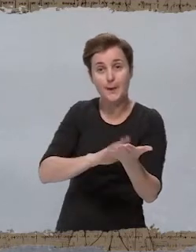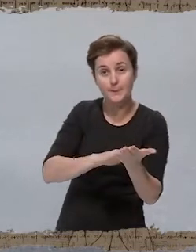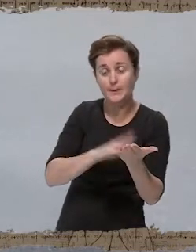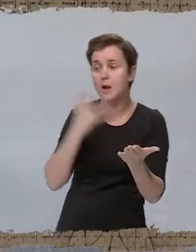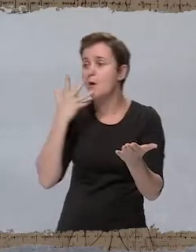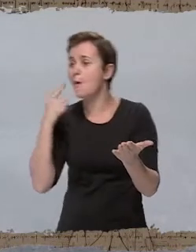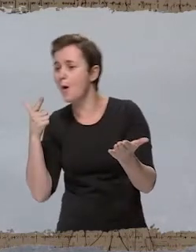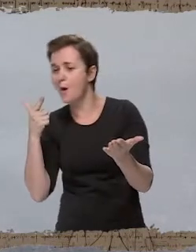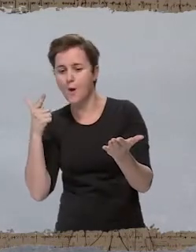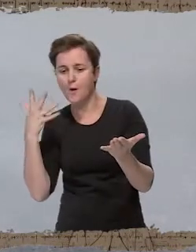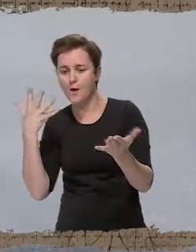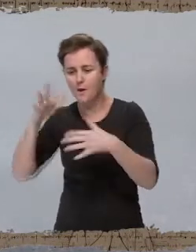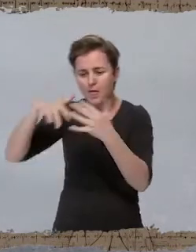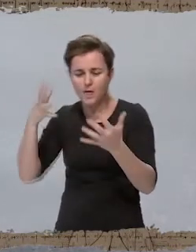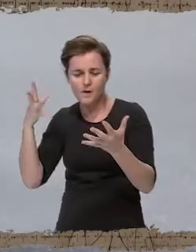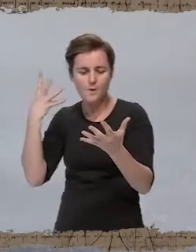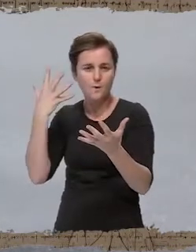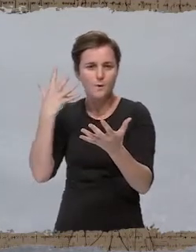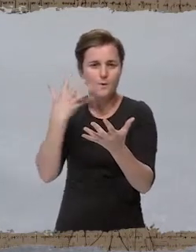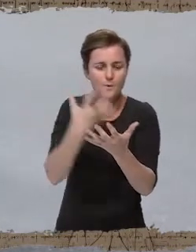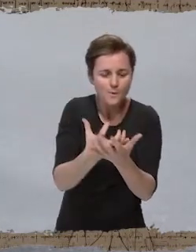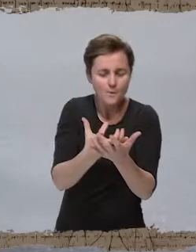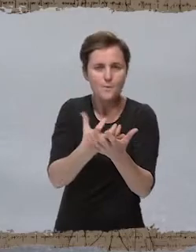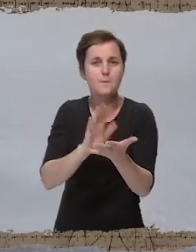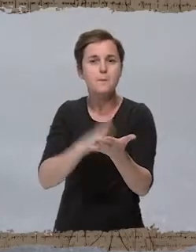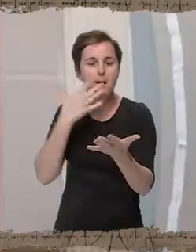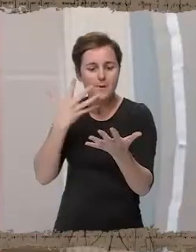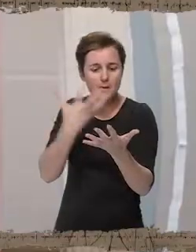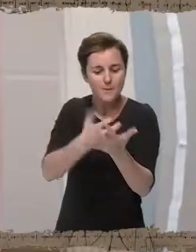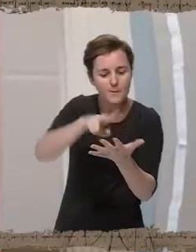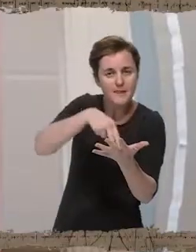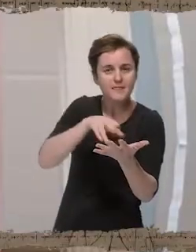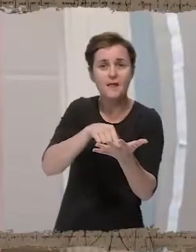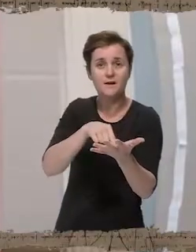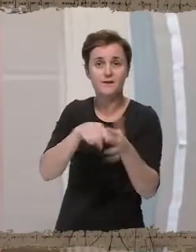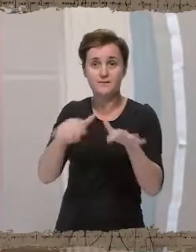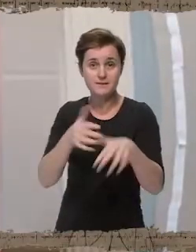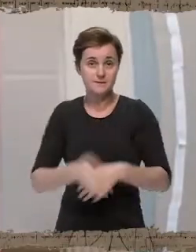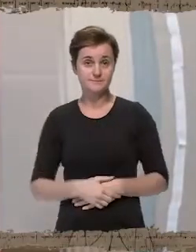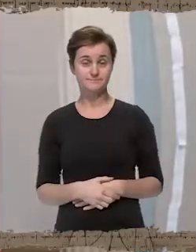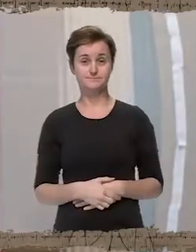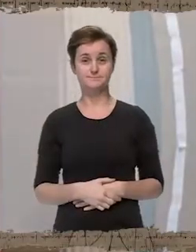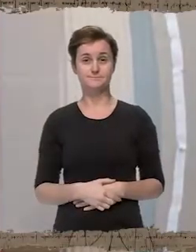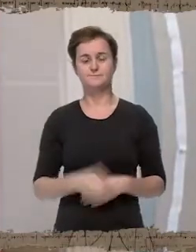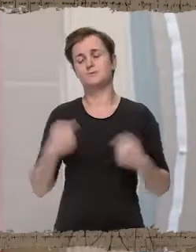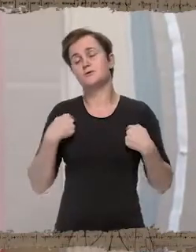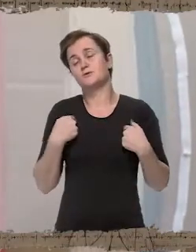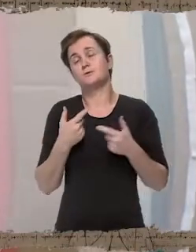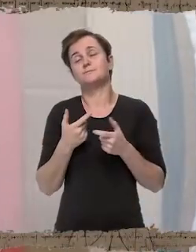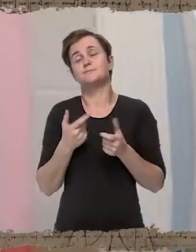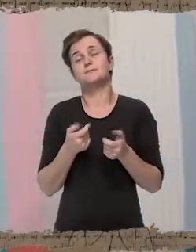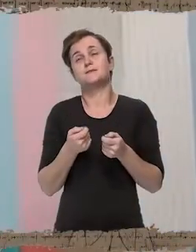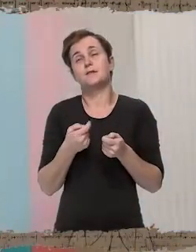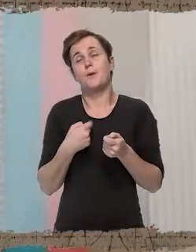y colores. Al mezclar los colores produce una reacción y al entrar en contacto con la hoja, física. Y yo con el